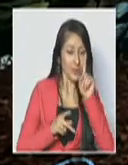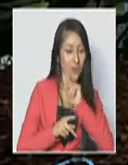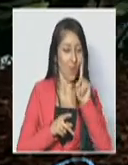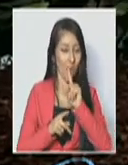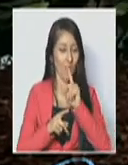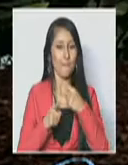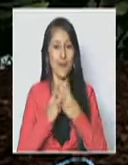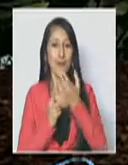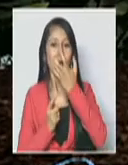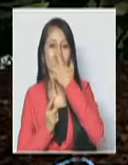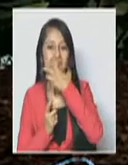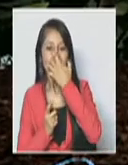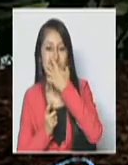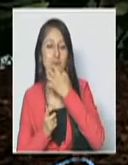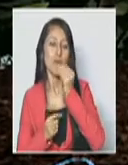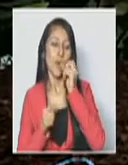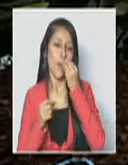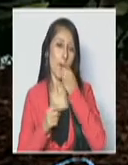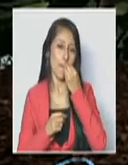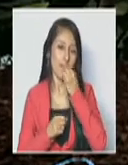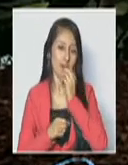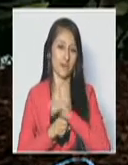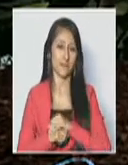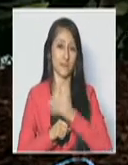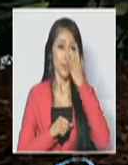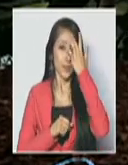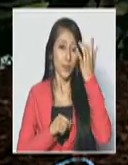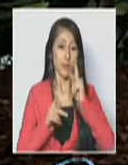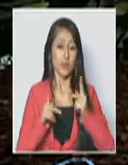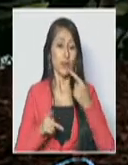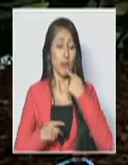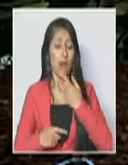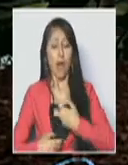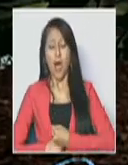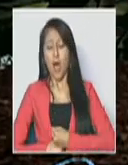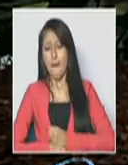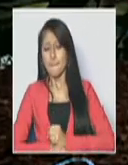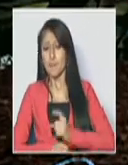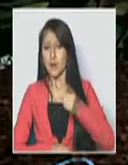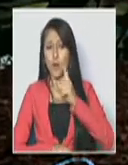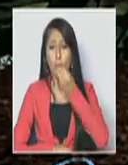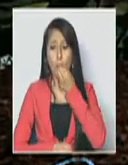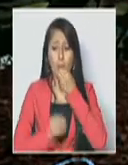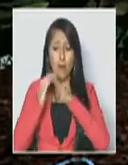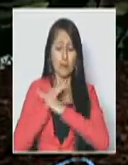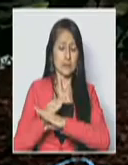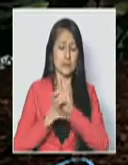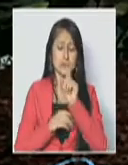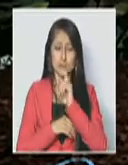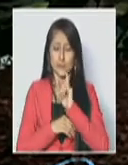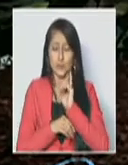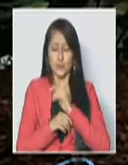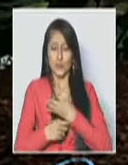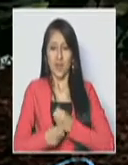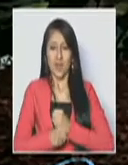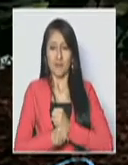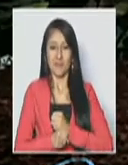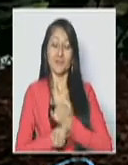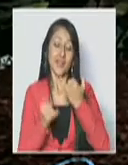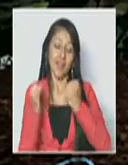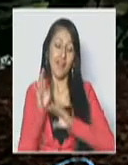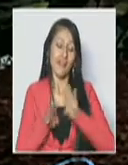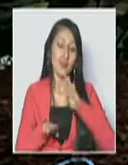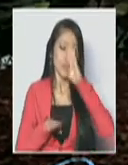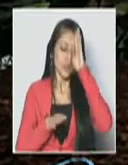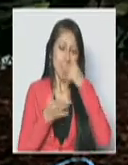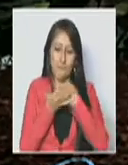porque la gente dice ayunar aguantar hambre dejar de comer nos acostumbramos